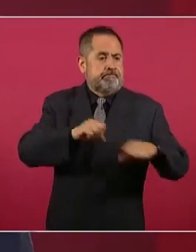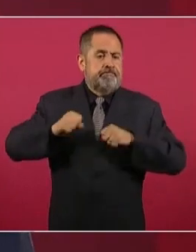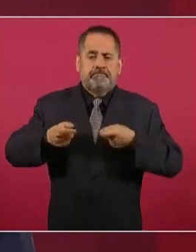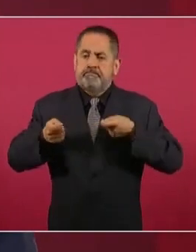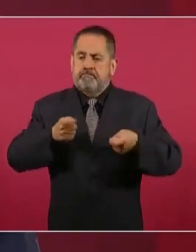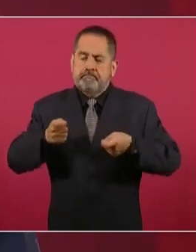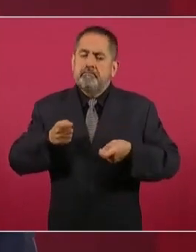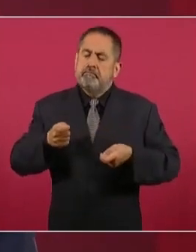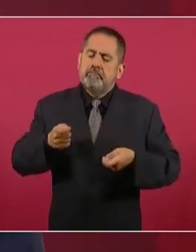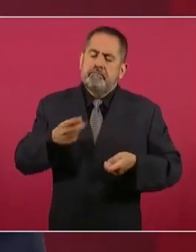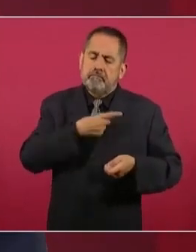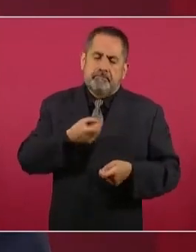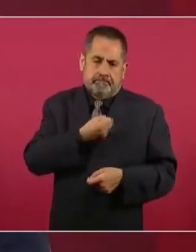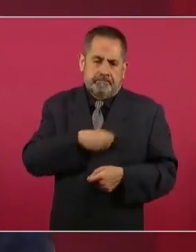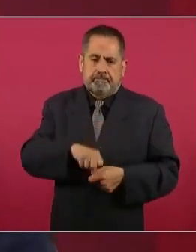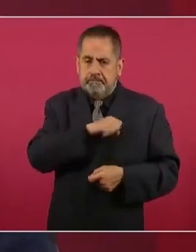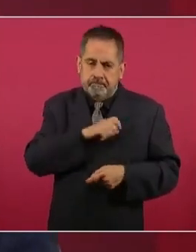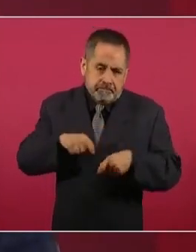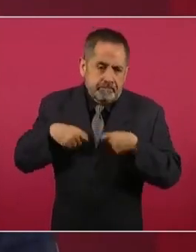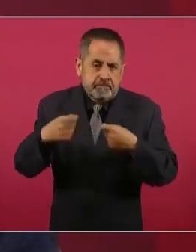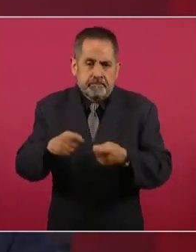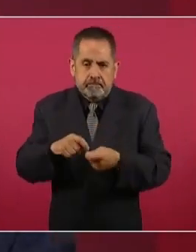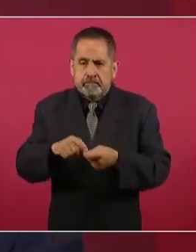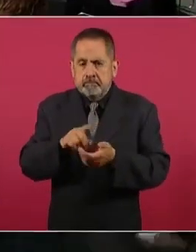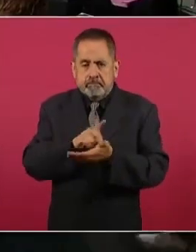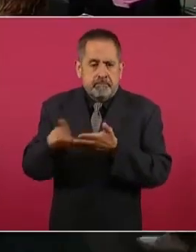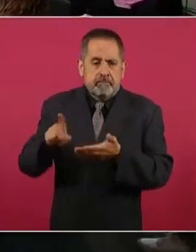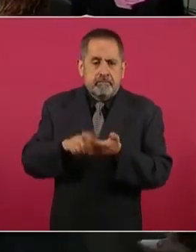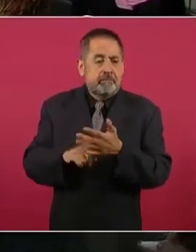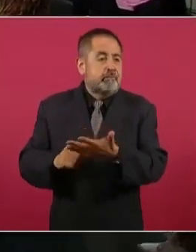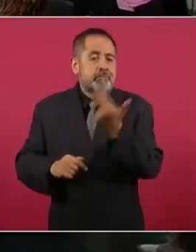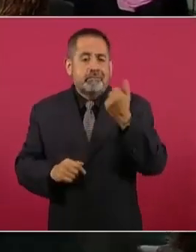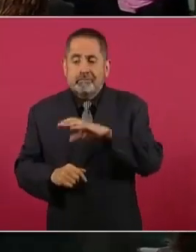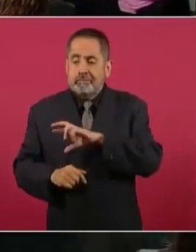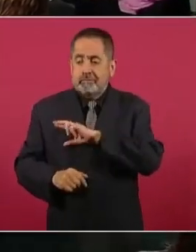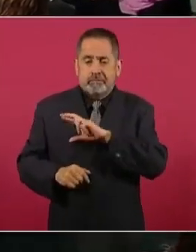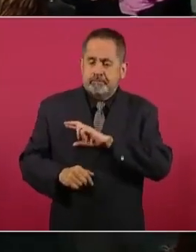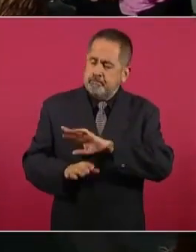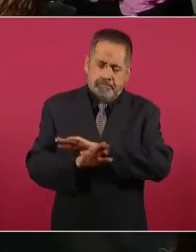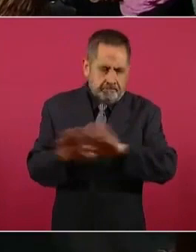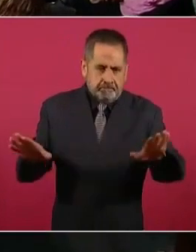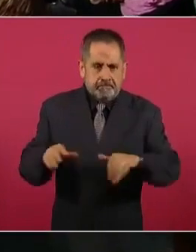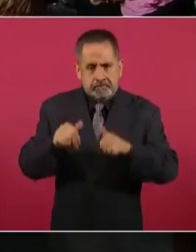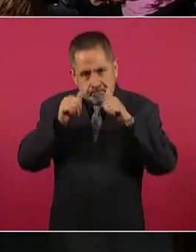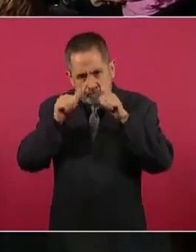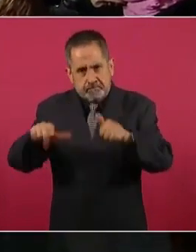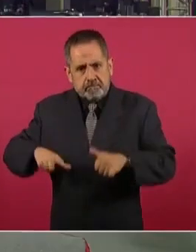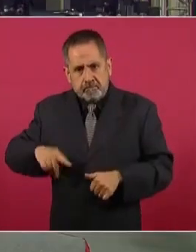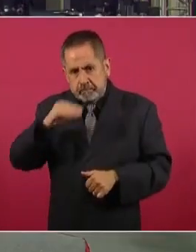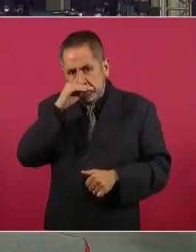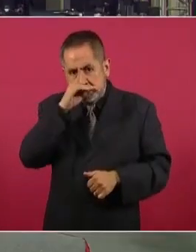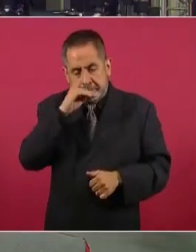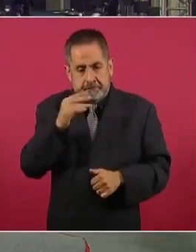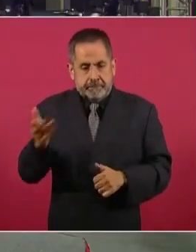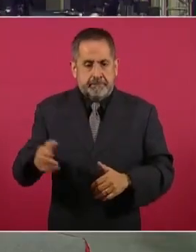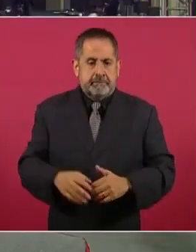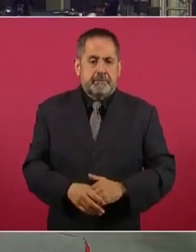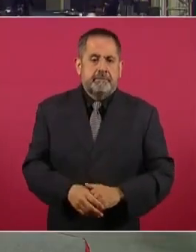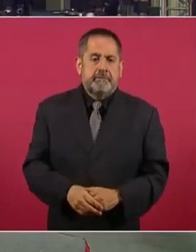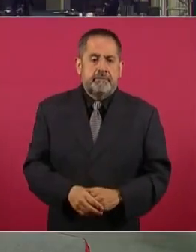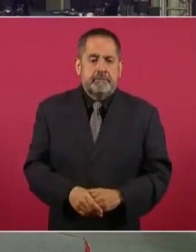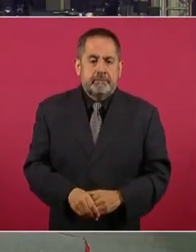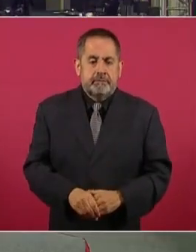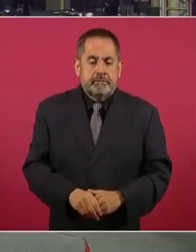para hacer público y gratuito lo que se había empezado a privatizar. Ahora la pregunta.